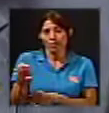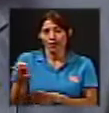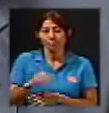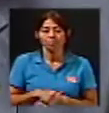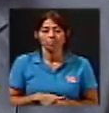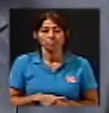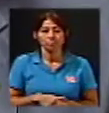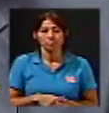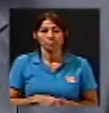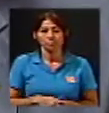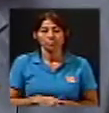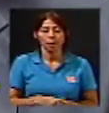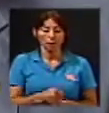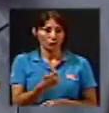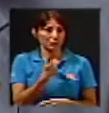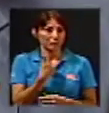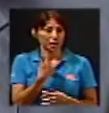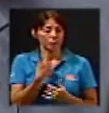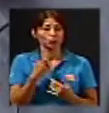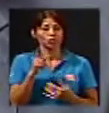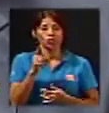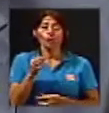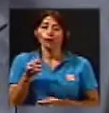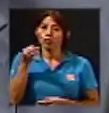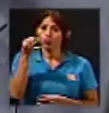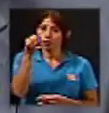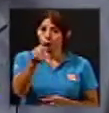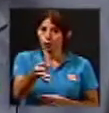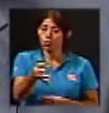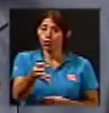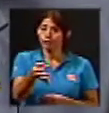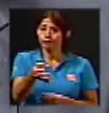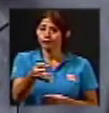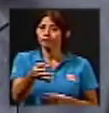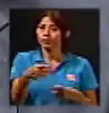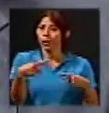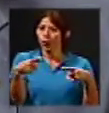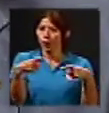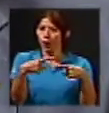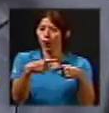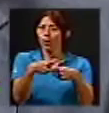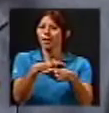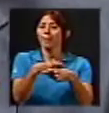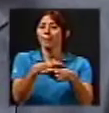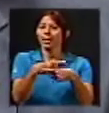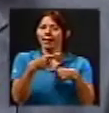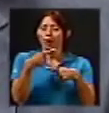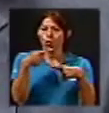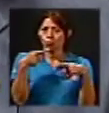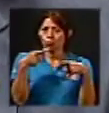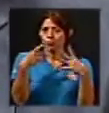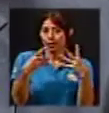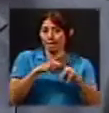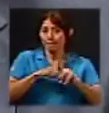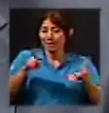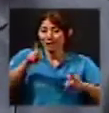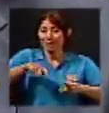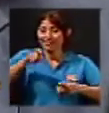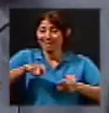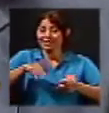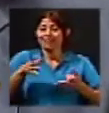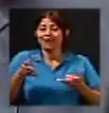Tenemos un futuro bastante complejo, pero que requiere mucha labor de